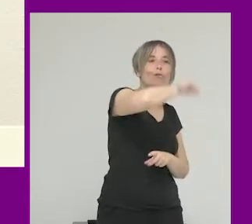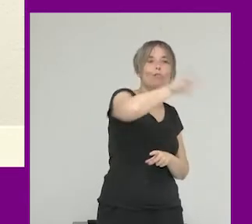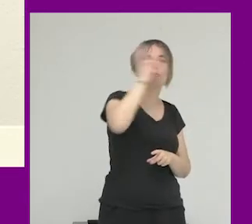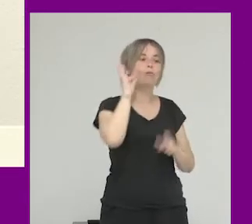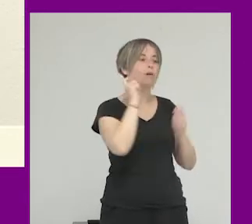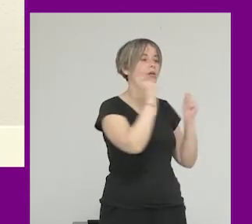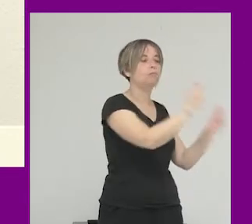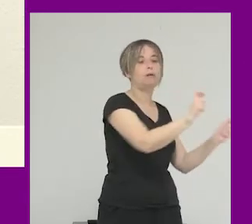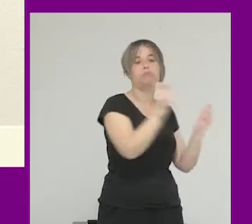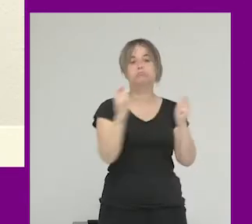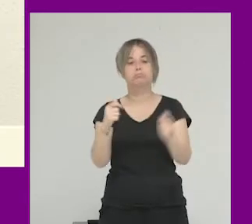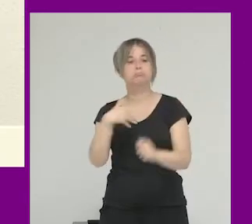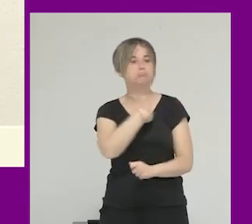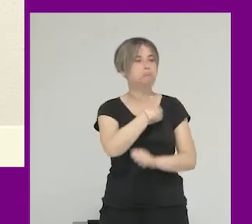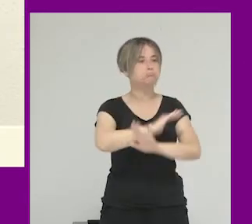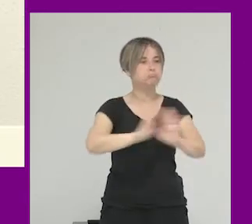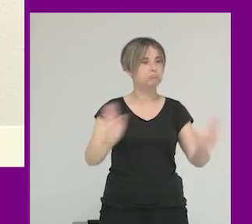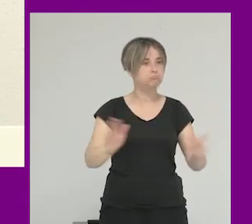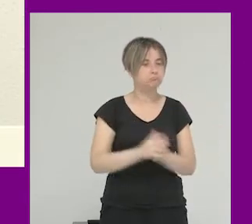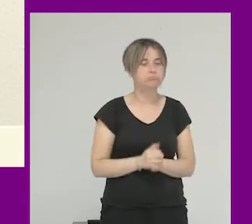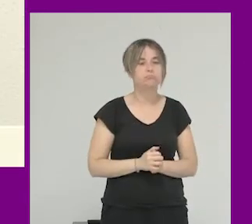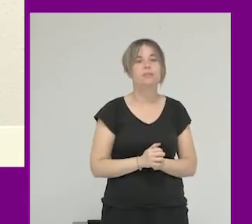Eso es